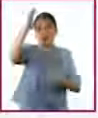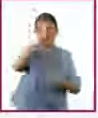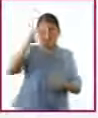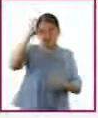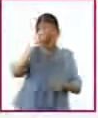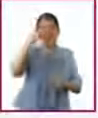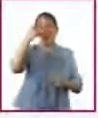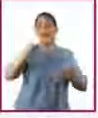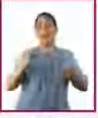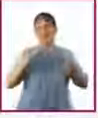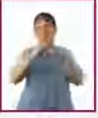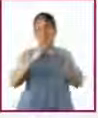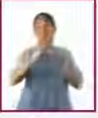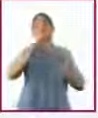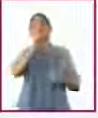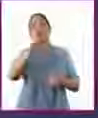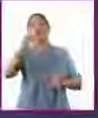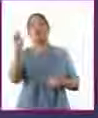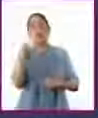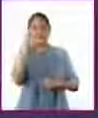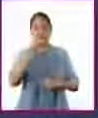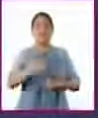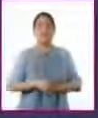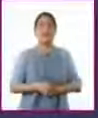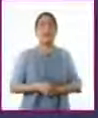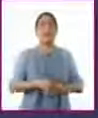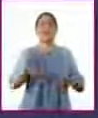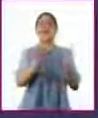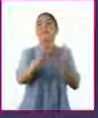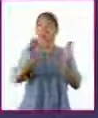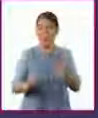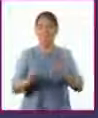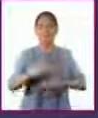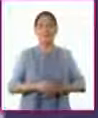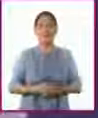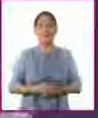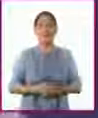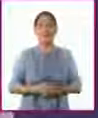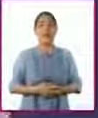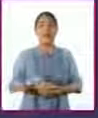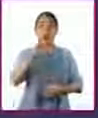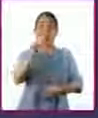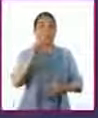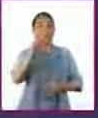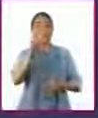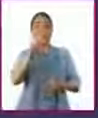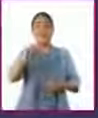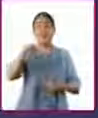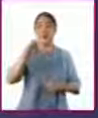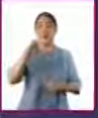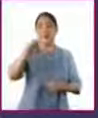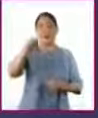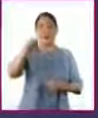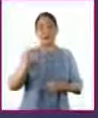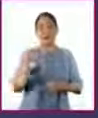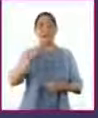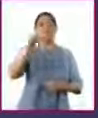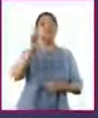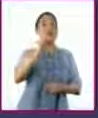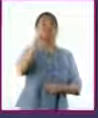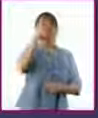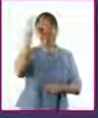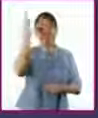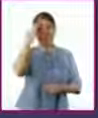de institutos y universidades. Por ejemplo, si tomamos la novela más reciente de nuestra autora